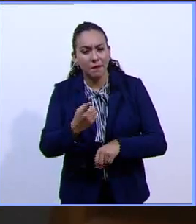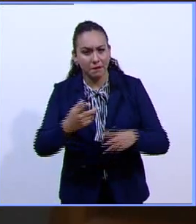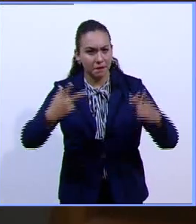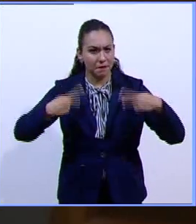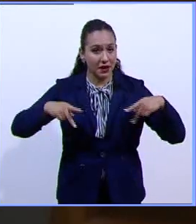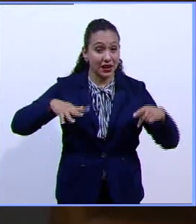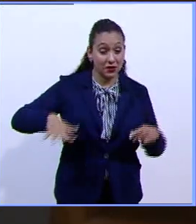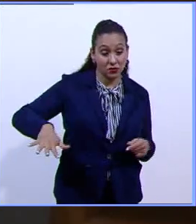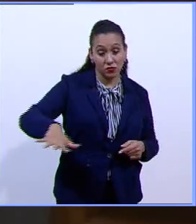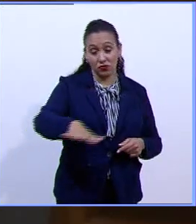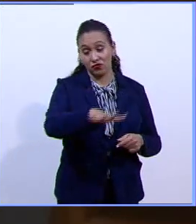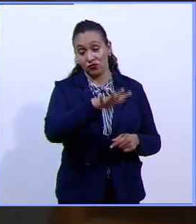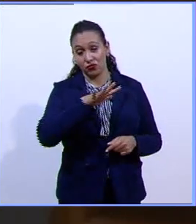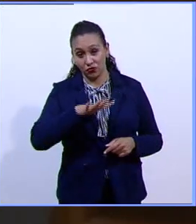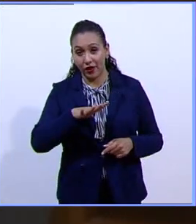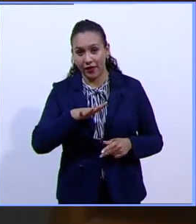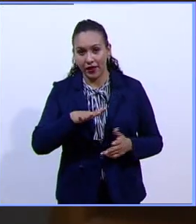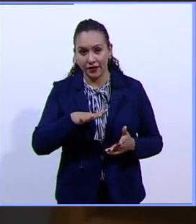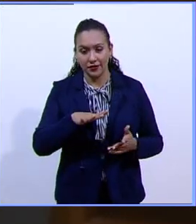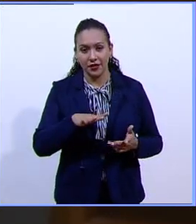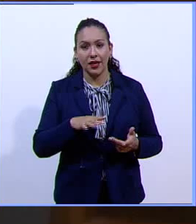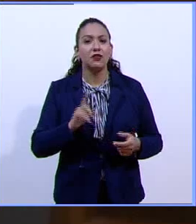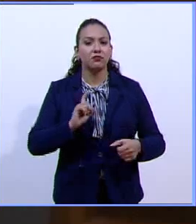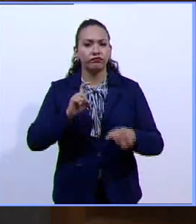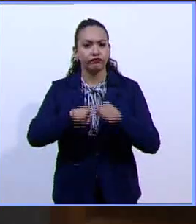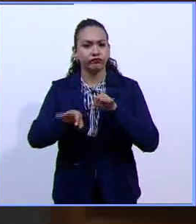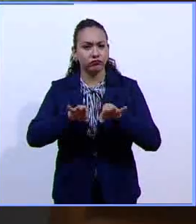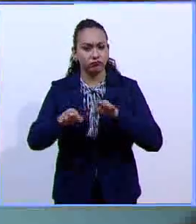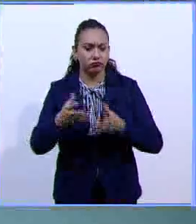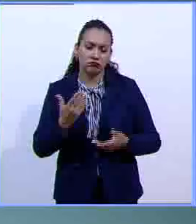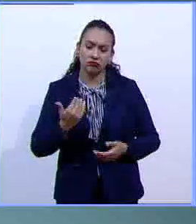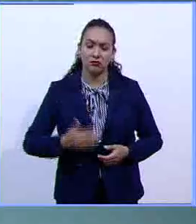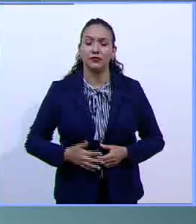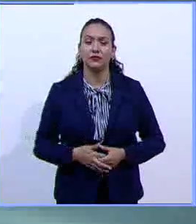están sujetas a una relación de trabajo.